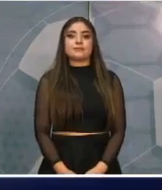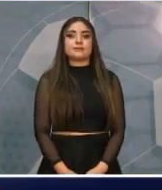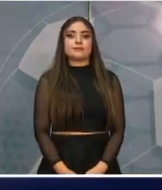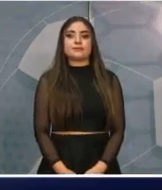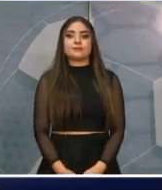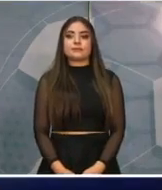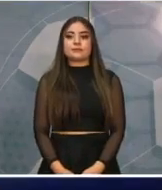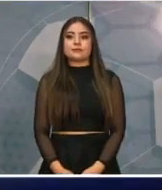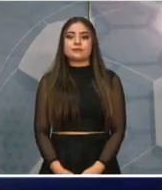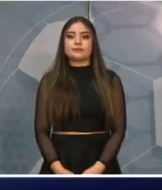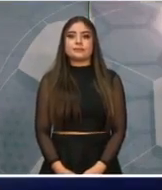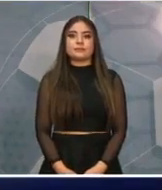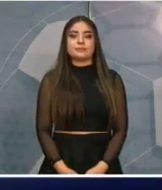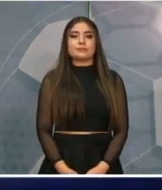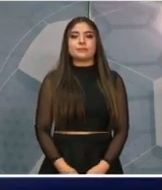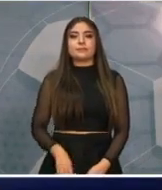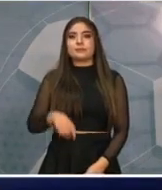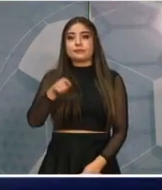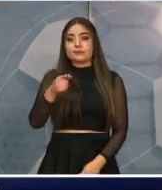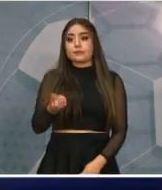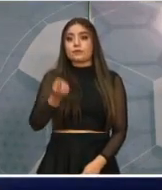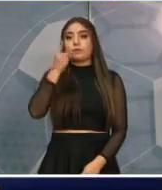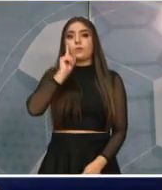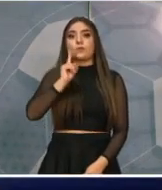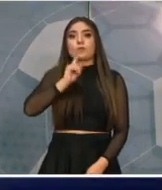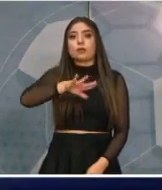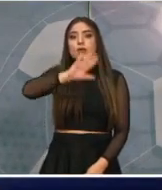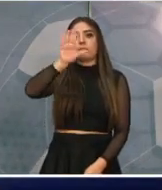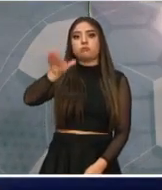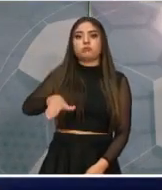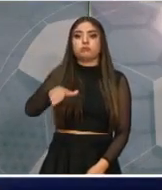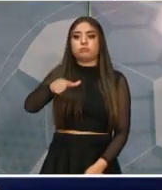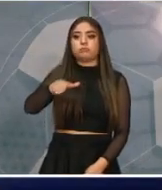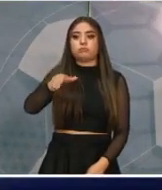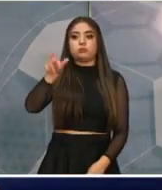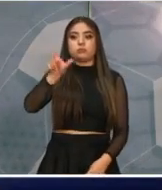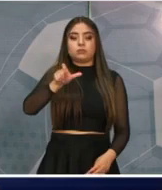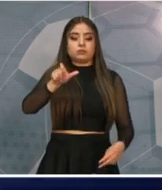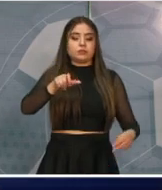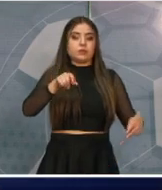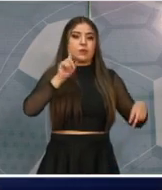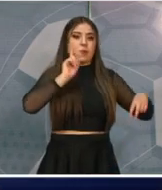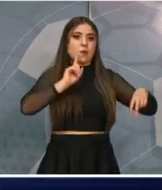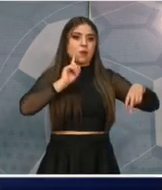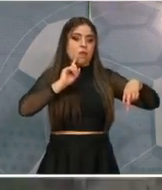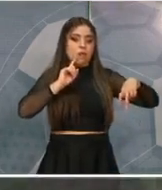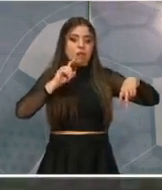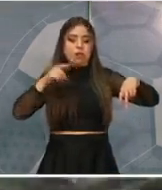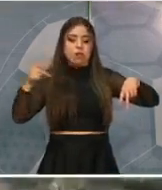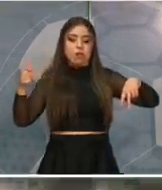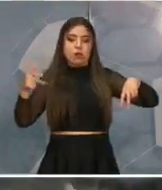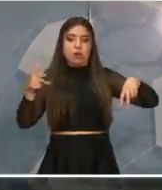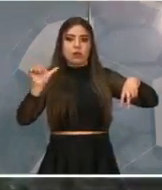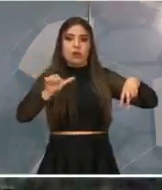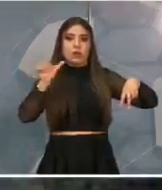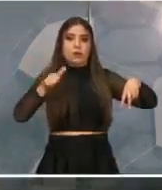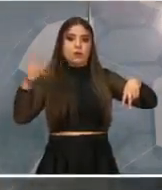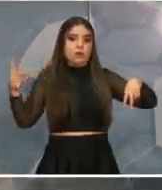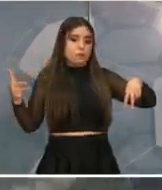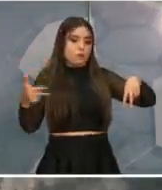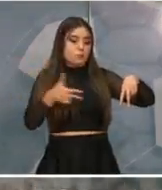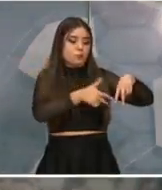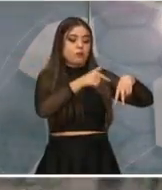y mire una mujer falleció luego de ser atropellada por un vehículo que se dio a la huida dejándola tirada sobre la carretera que conduce